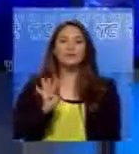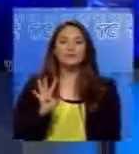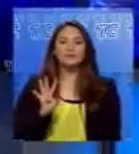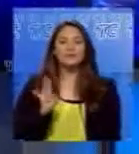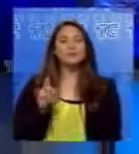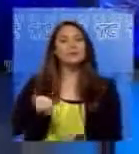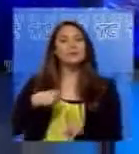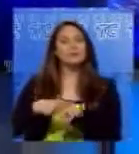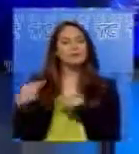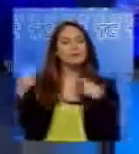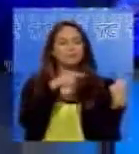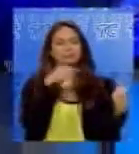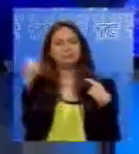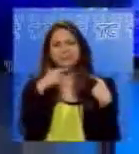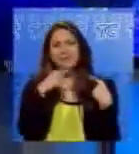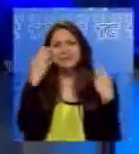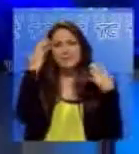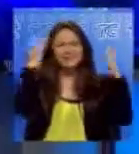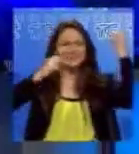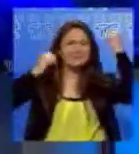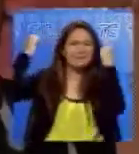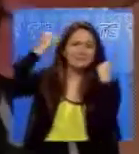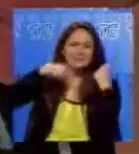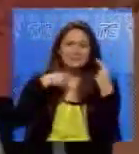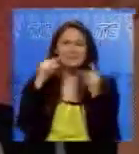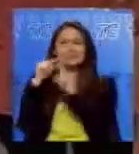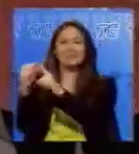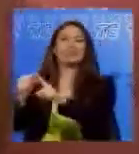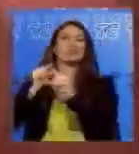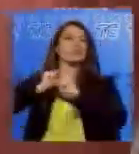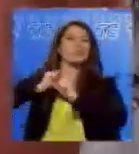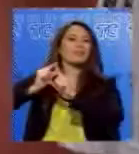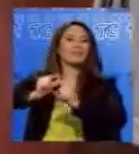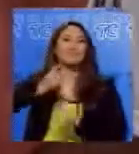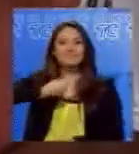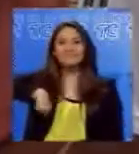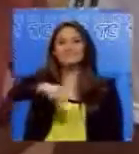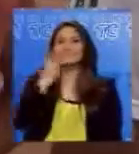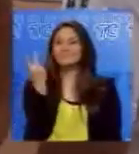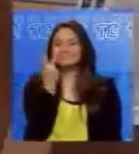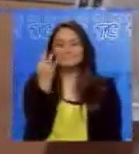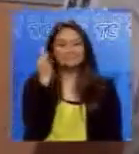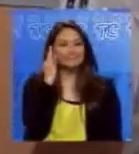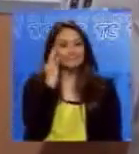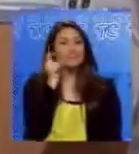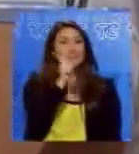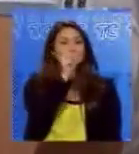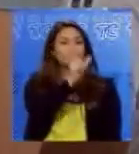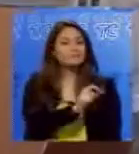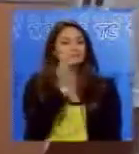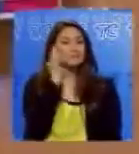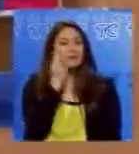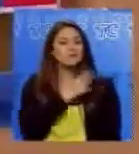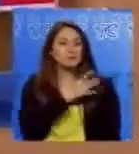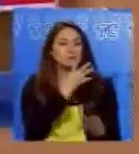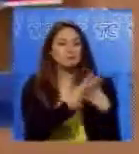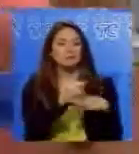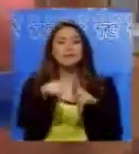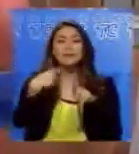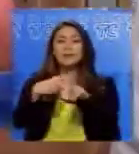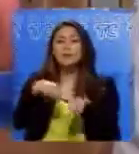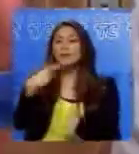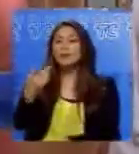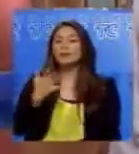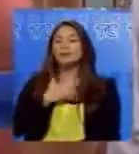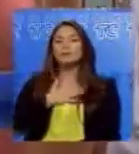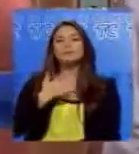Escándalos, riñas, se jalaron de las mechas, se dijeron hasta del mal que iban a morir. Una mujer retenida y otra herida es el resultado de una